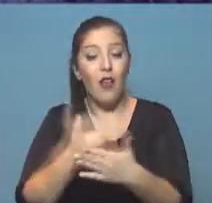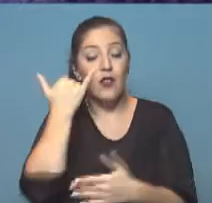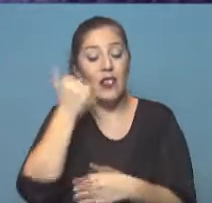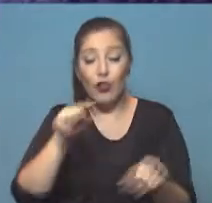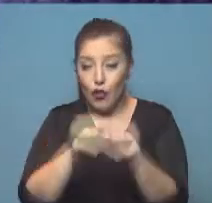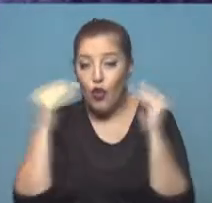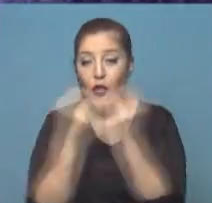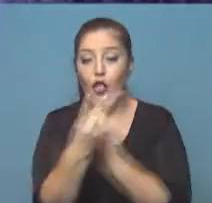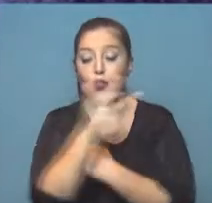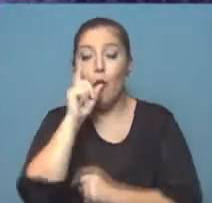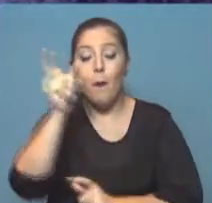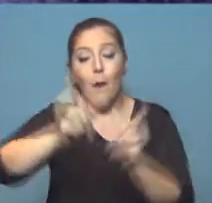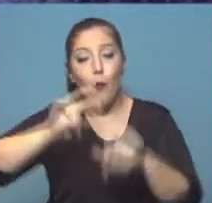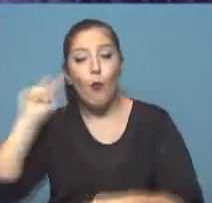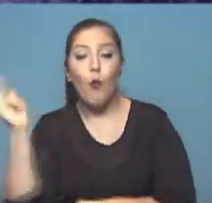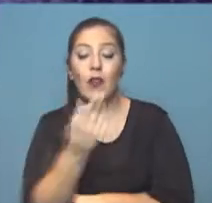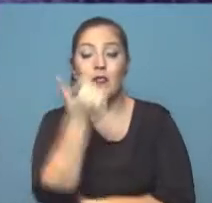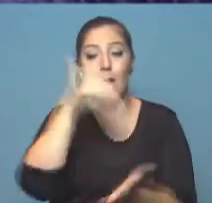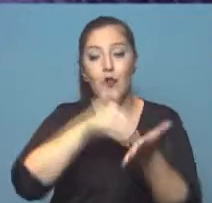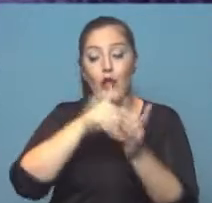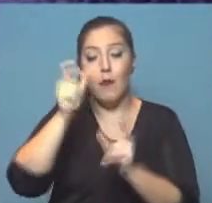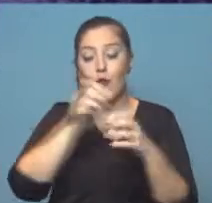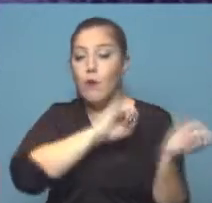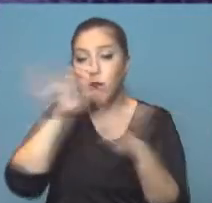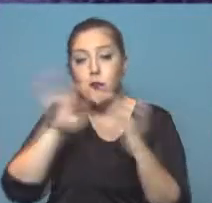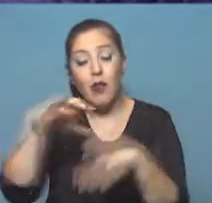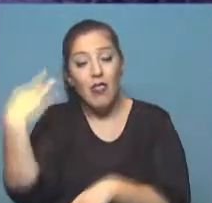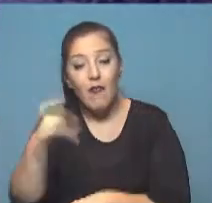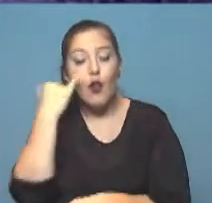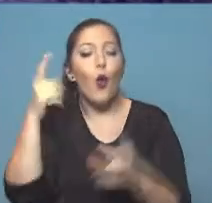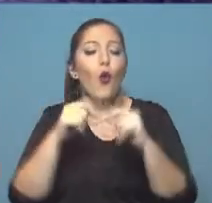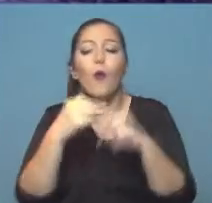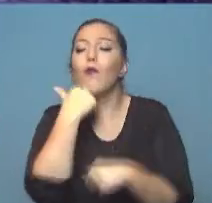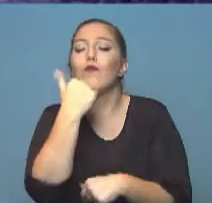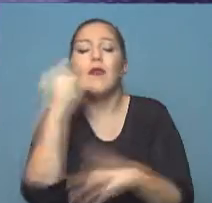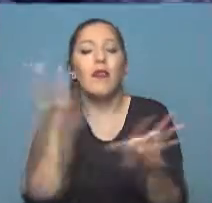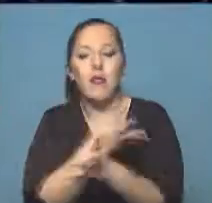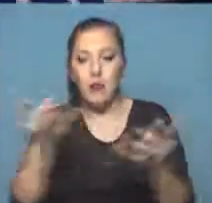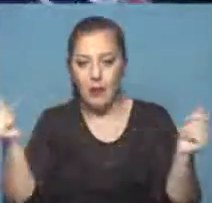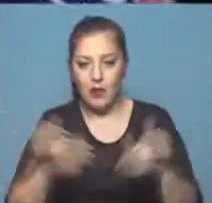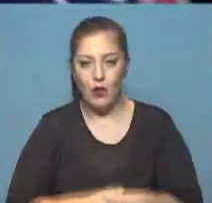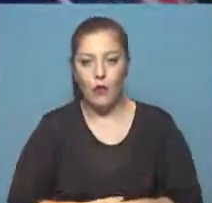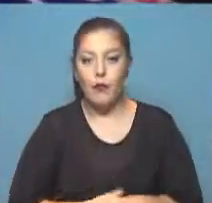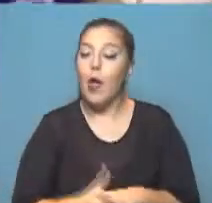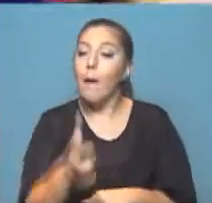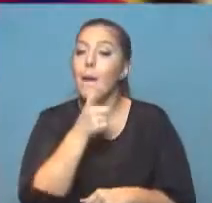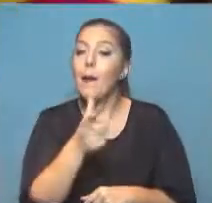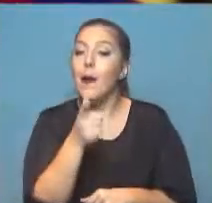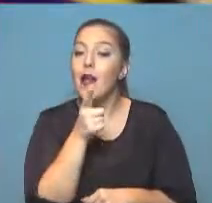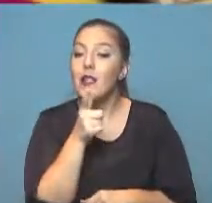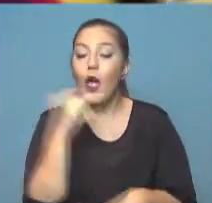de 200.000 muertos, 6 millones de desplazados y un número impreciso de desaparecidos. Me parece urgente